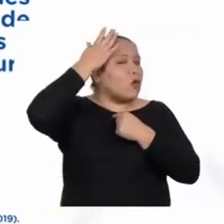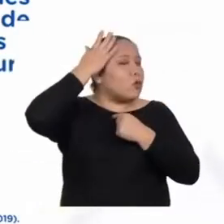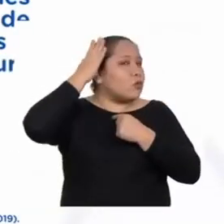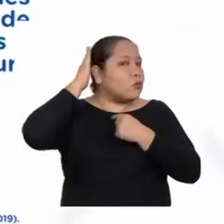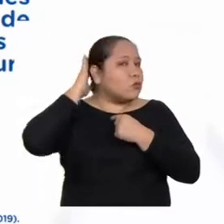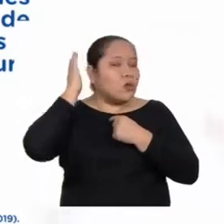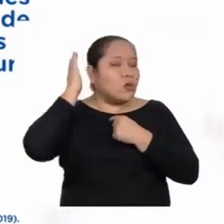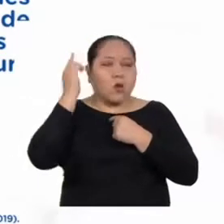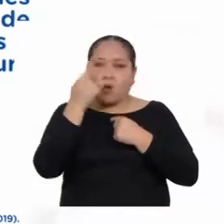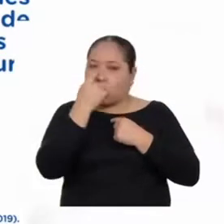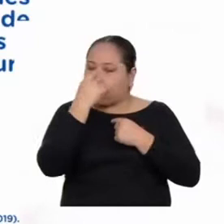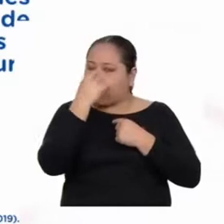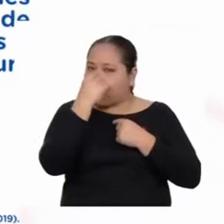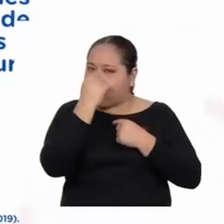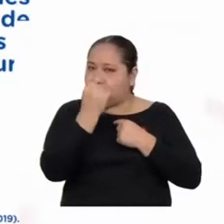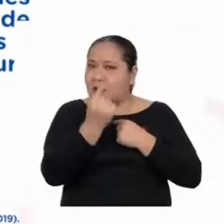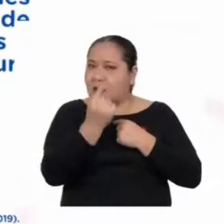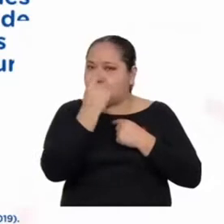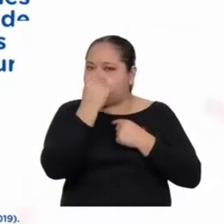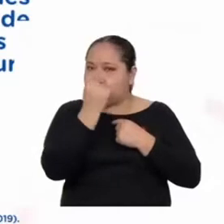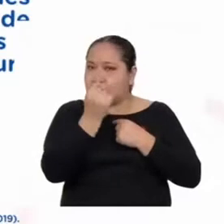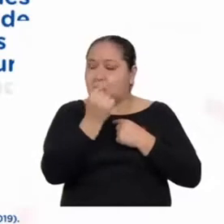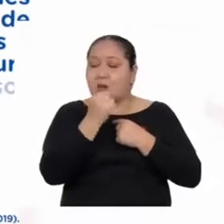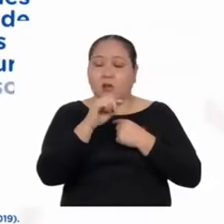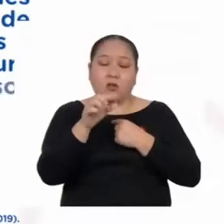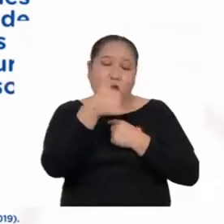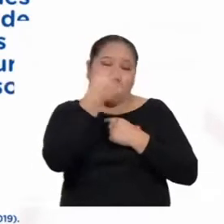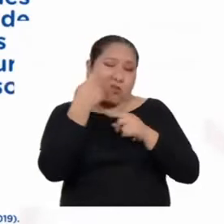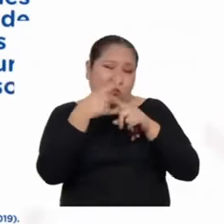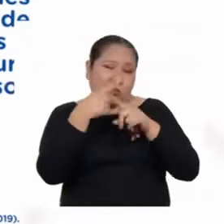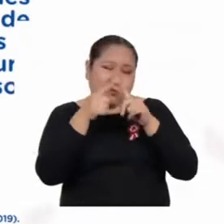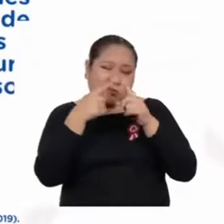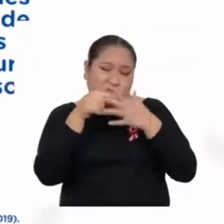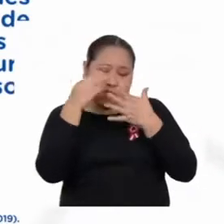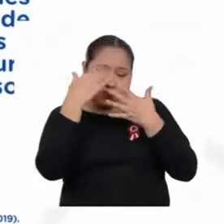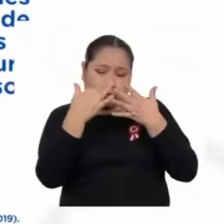de nariz, entre otras, y